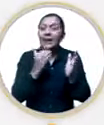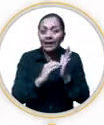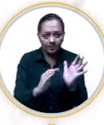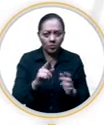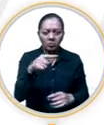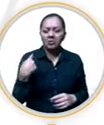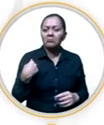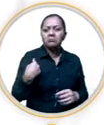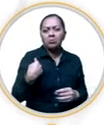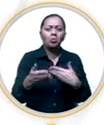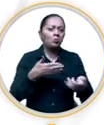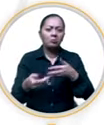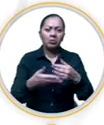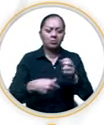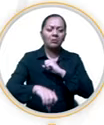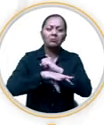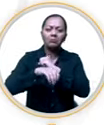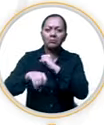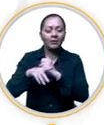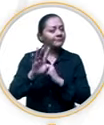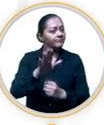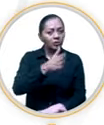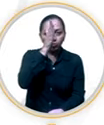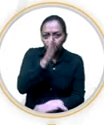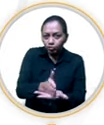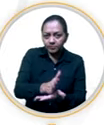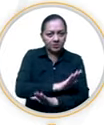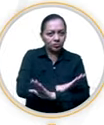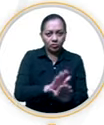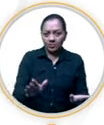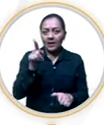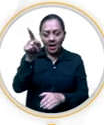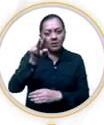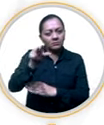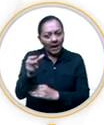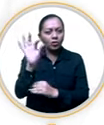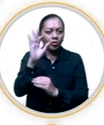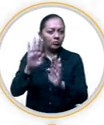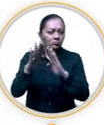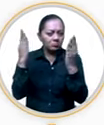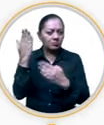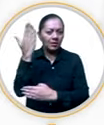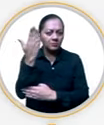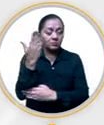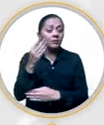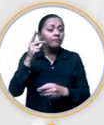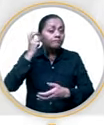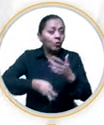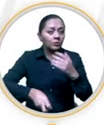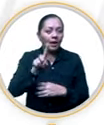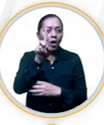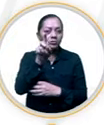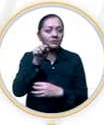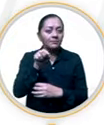el incumplimiento de estas disposiciones será sancionado con la suspensión de la propaganda en el medio de comunicación que las difunda, multas que